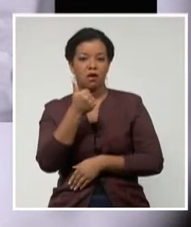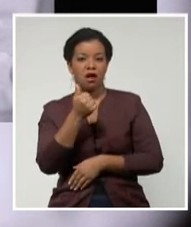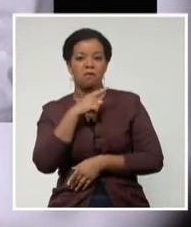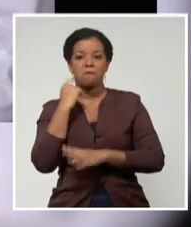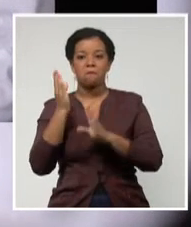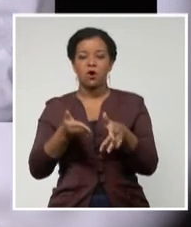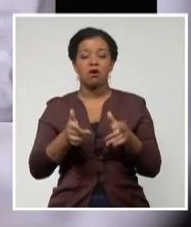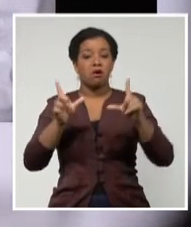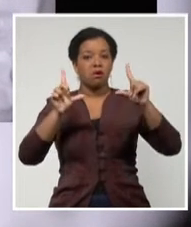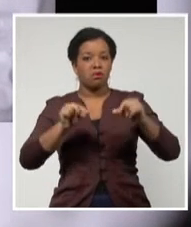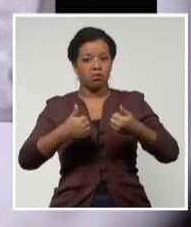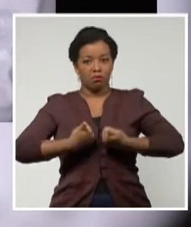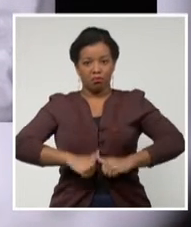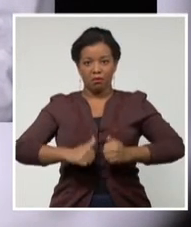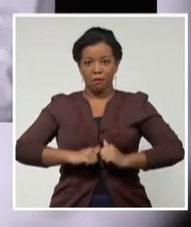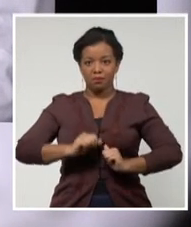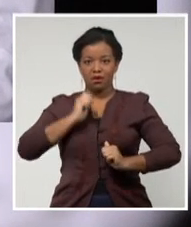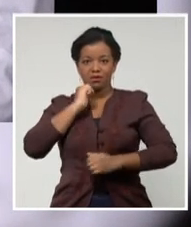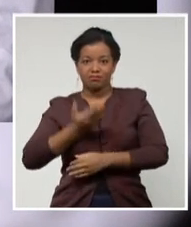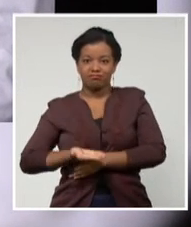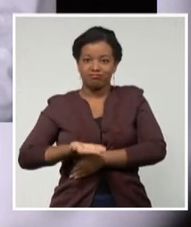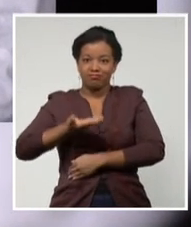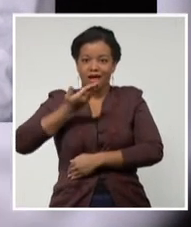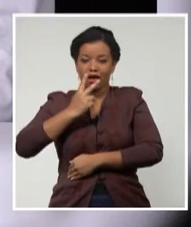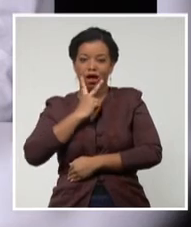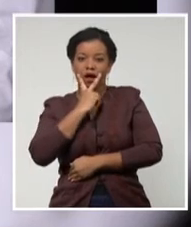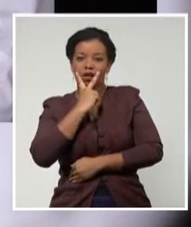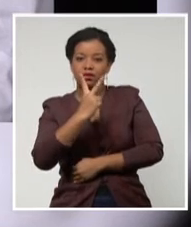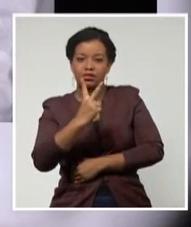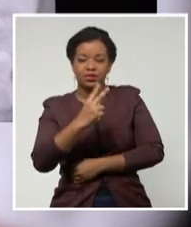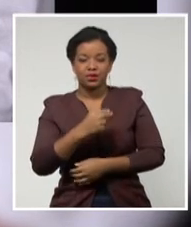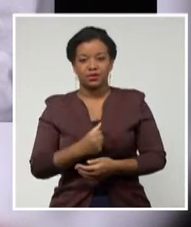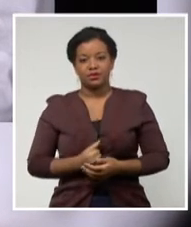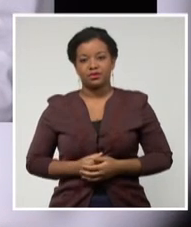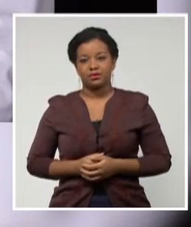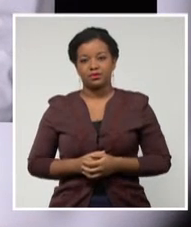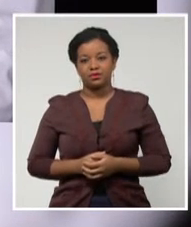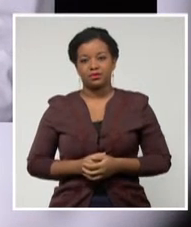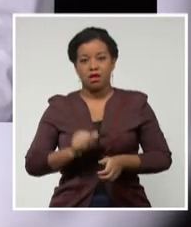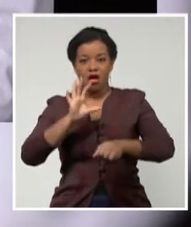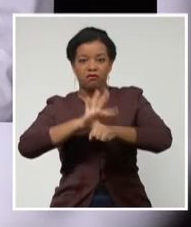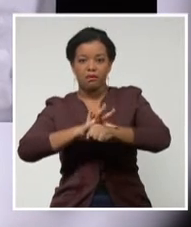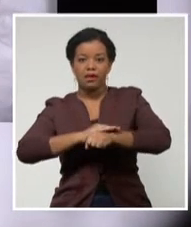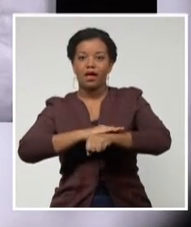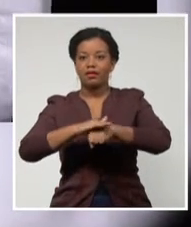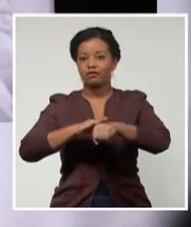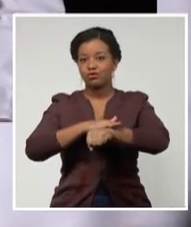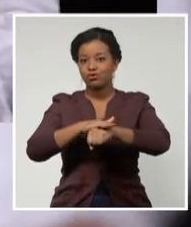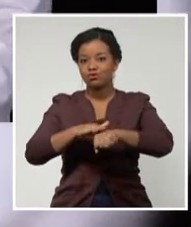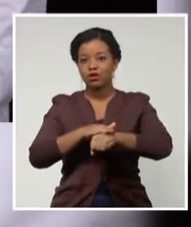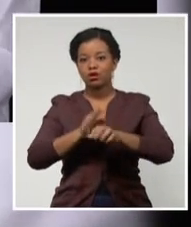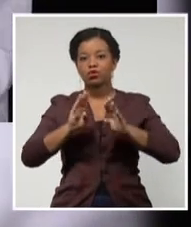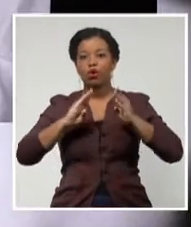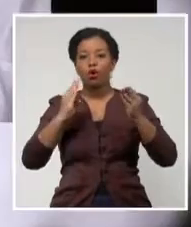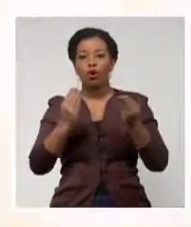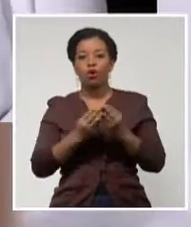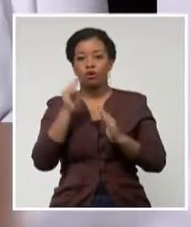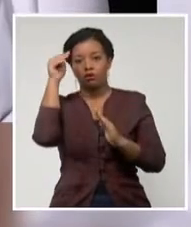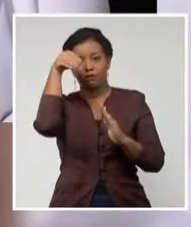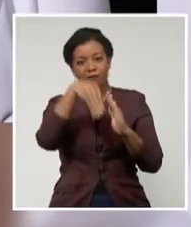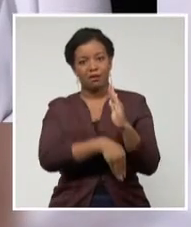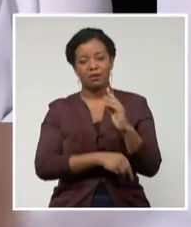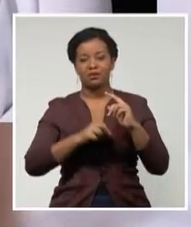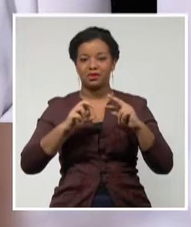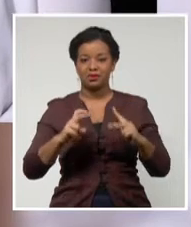de natalidad, de atención, de erradicación de enfermedades. Todo eso se va a ir al piso.